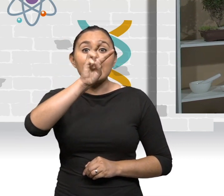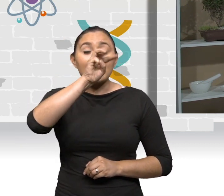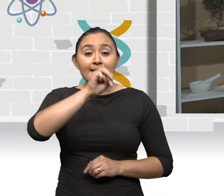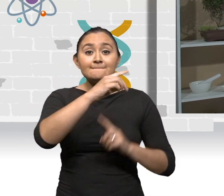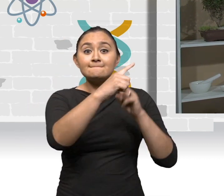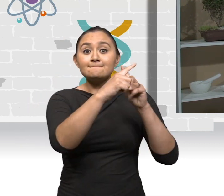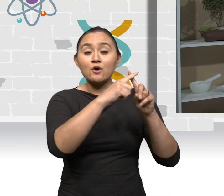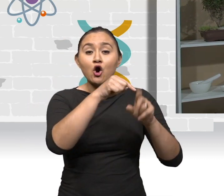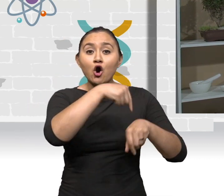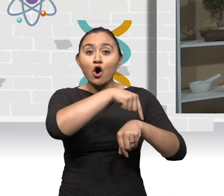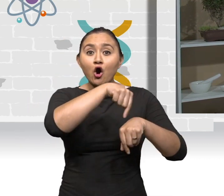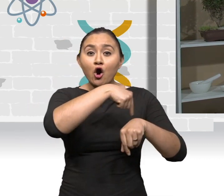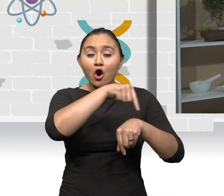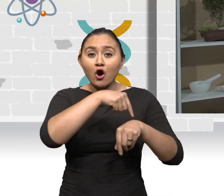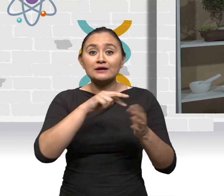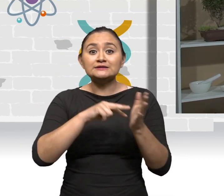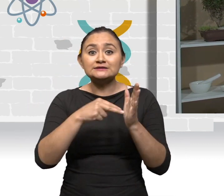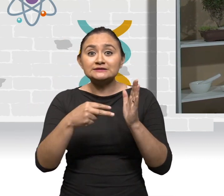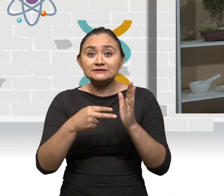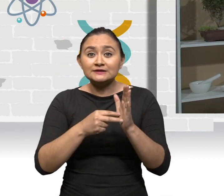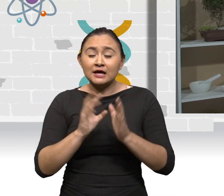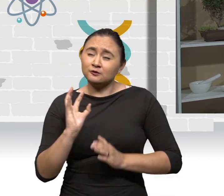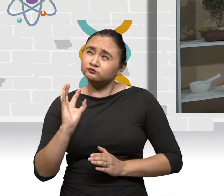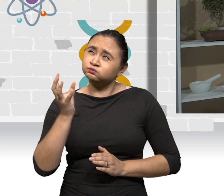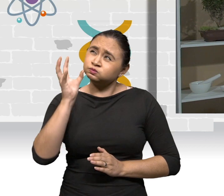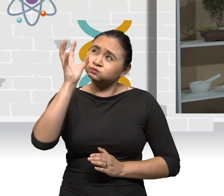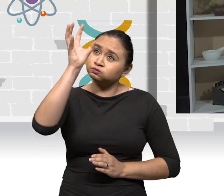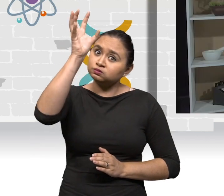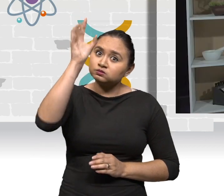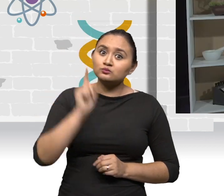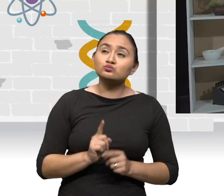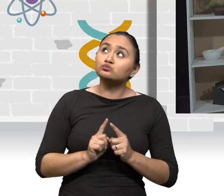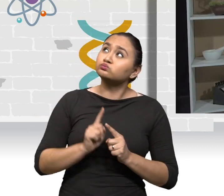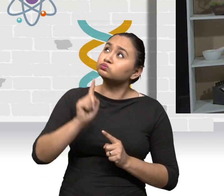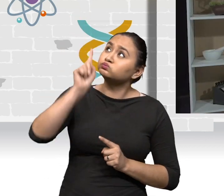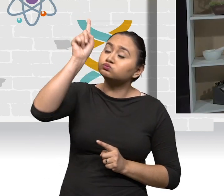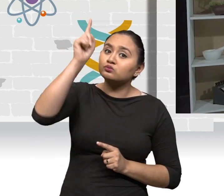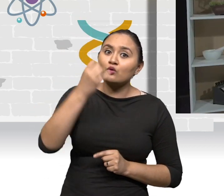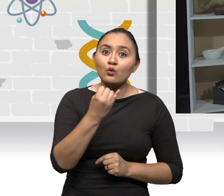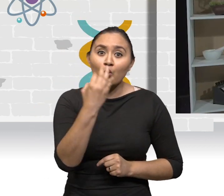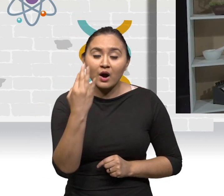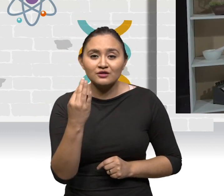decir, aproximadamente unos 32 metros sobre segundo.